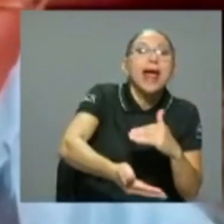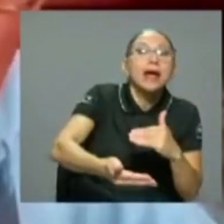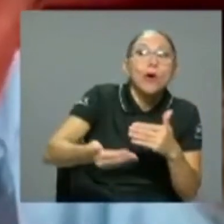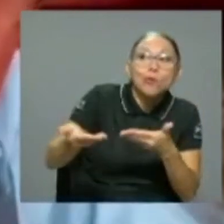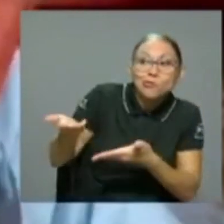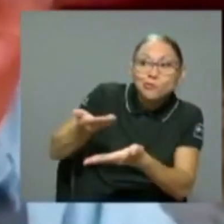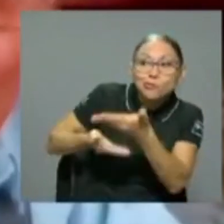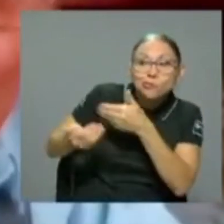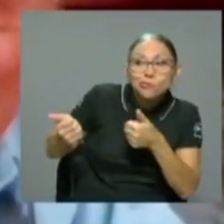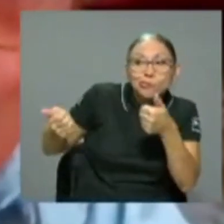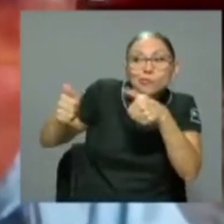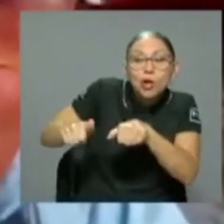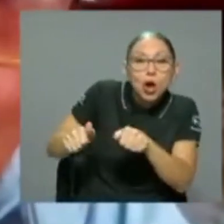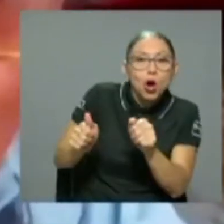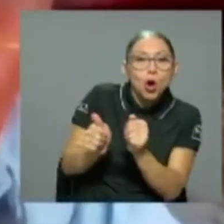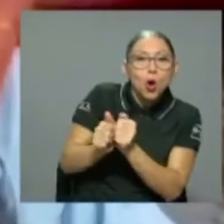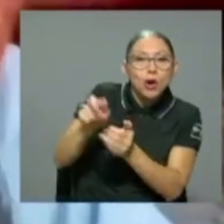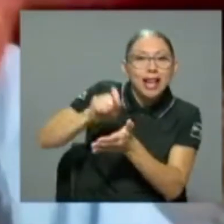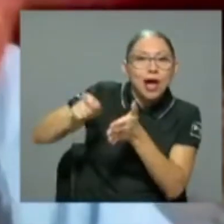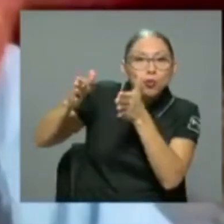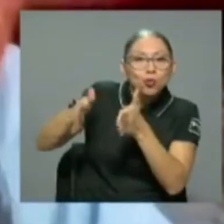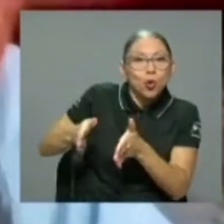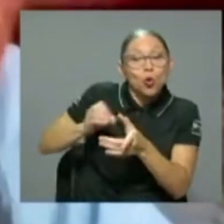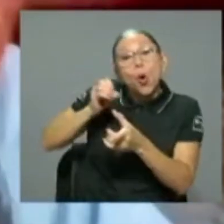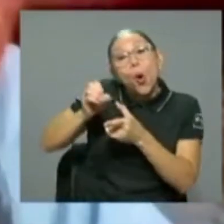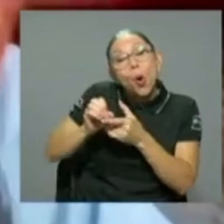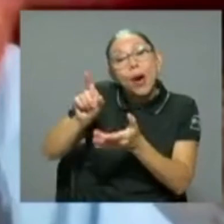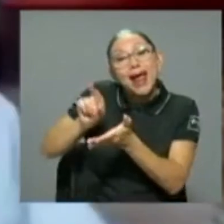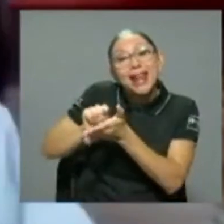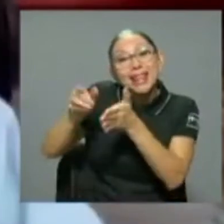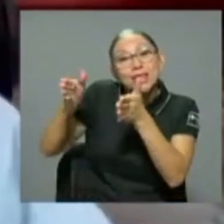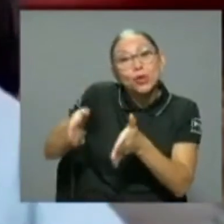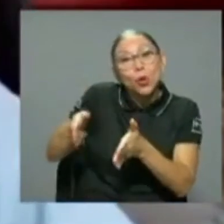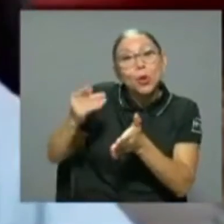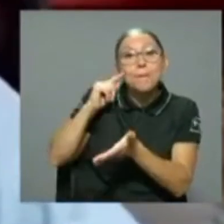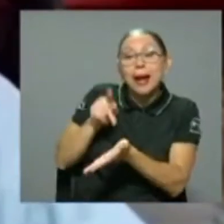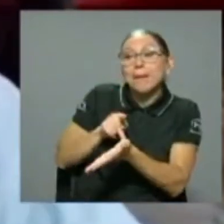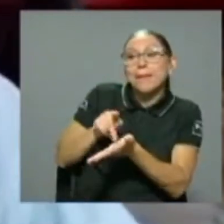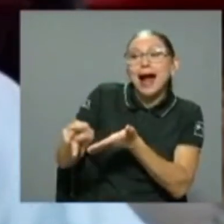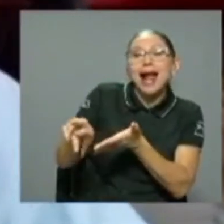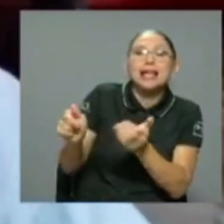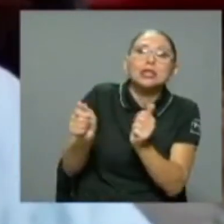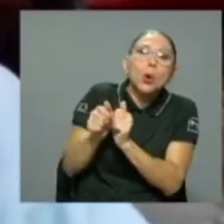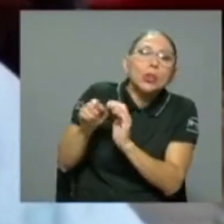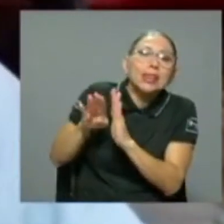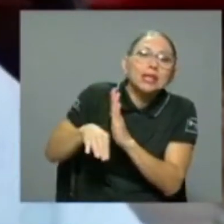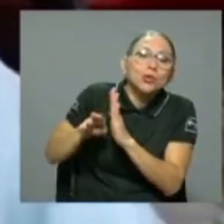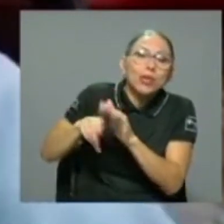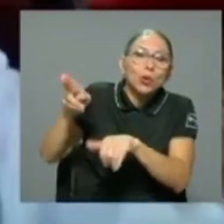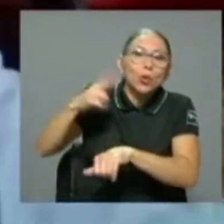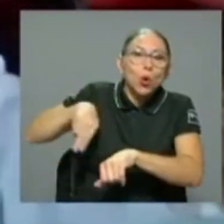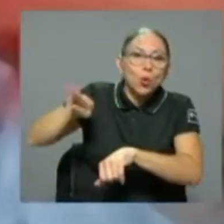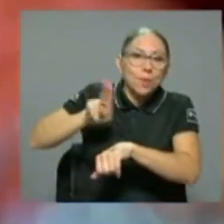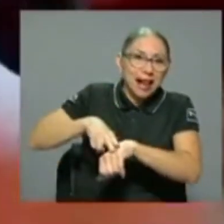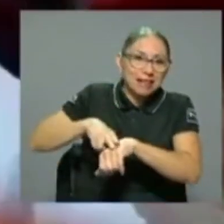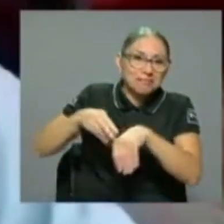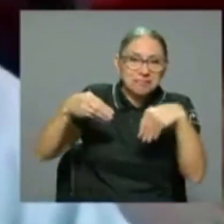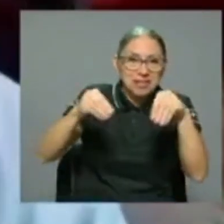editor para pagarles con el descuento normal de las librerías